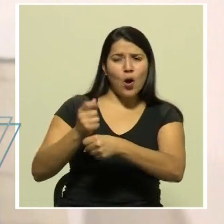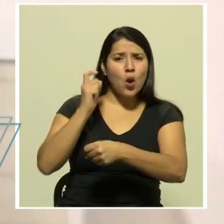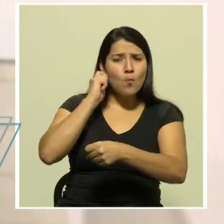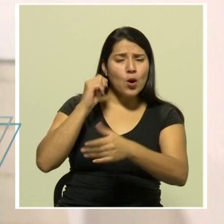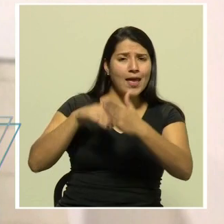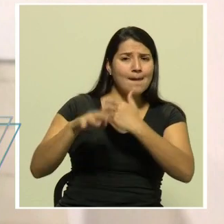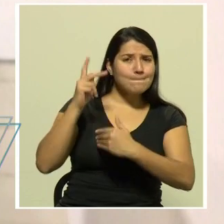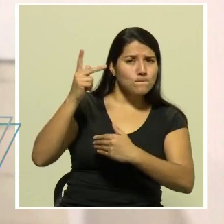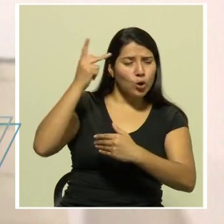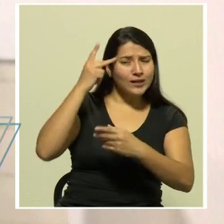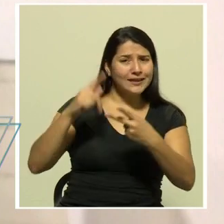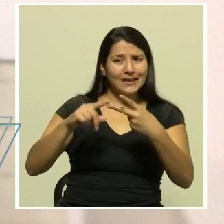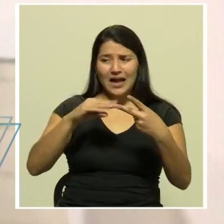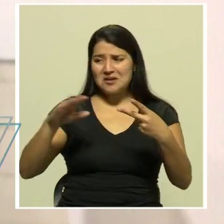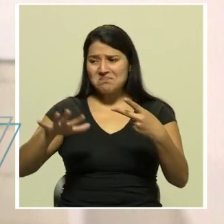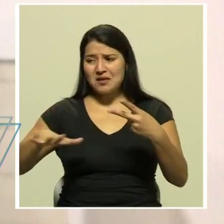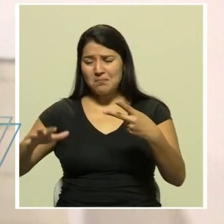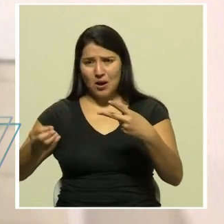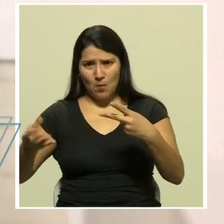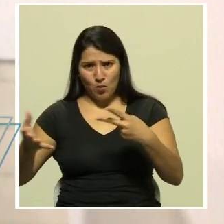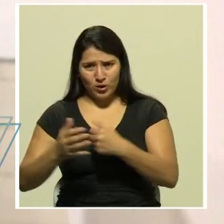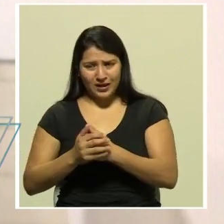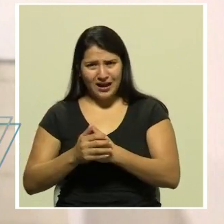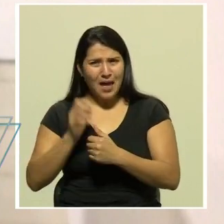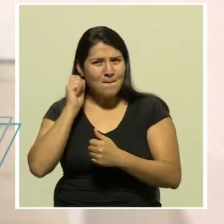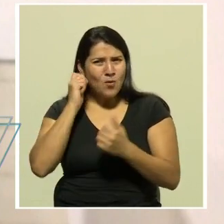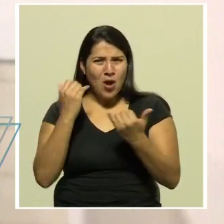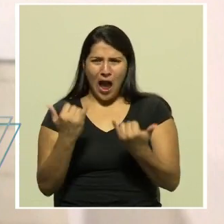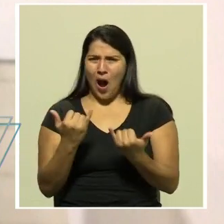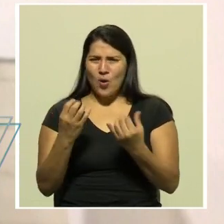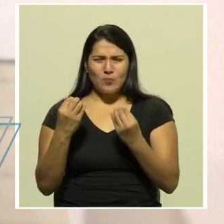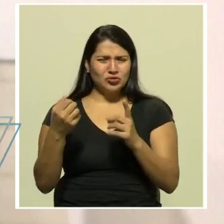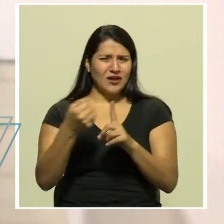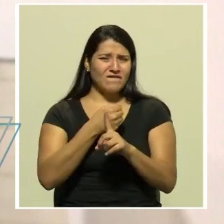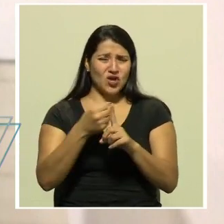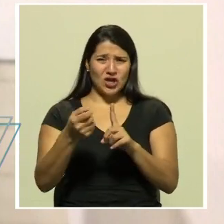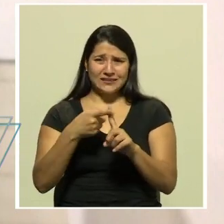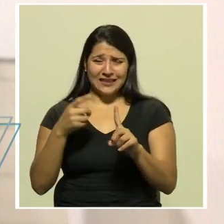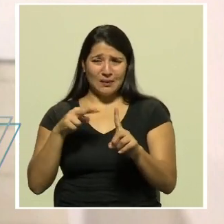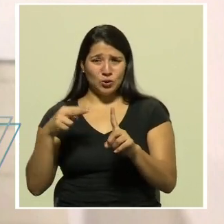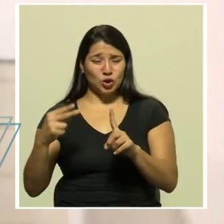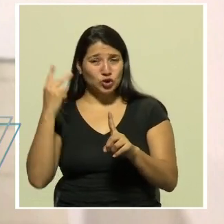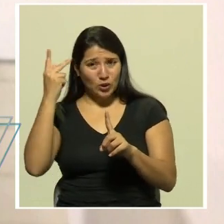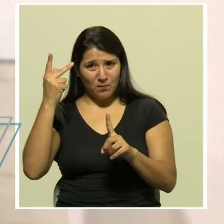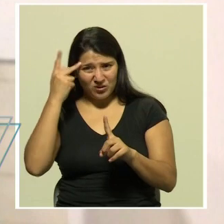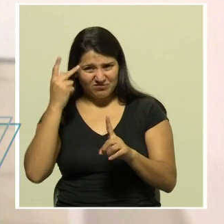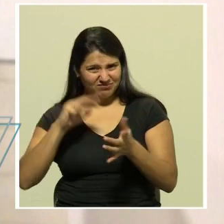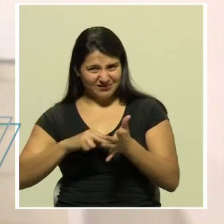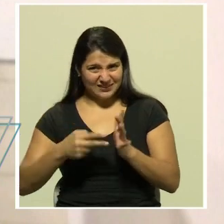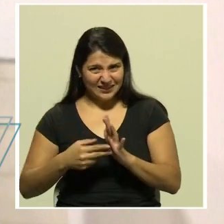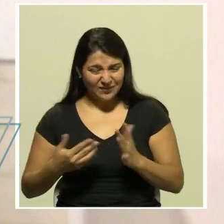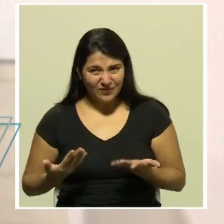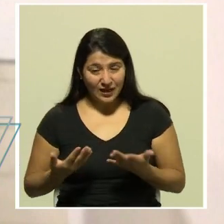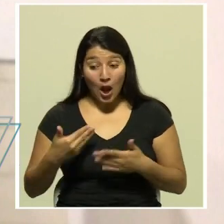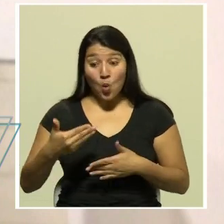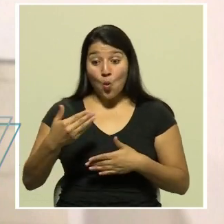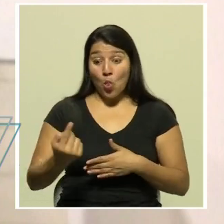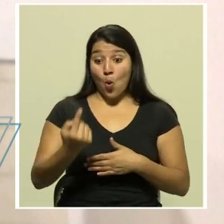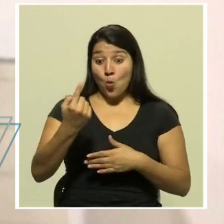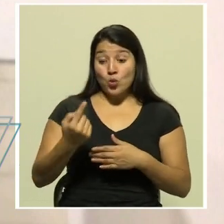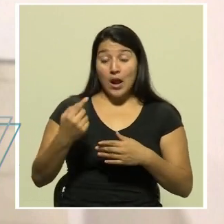públicos. Las mujeres están rodeadas de muchísima violencia política. Esto quiere decir que cuando están en un cargo